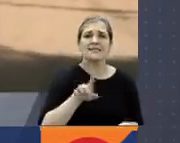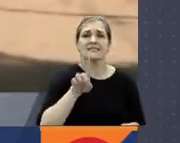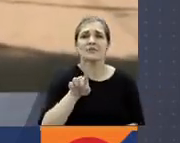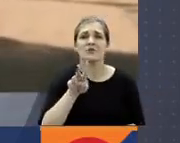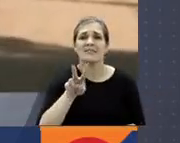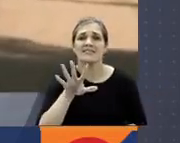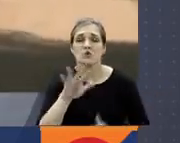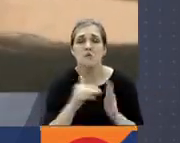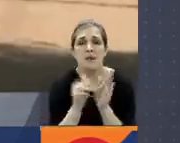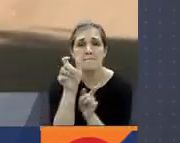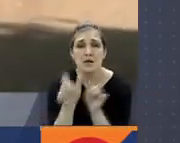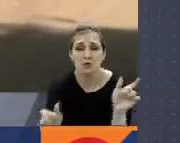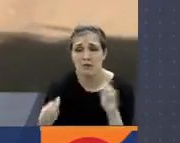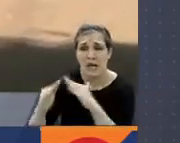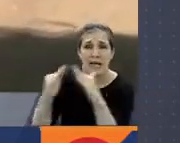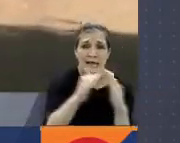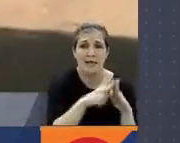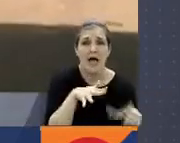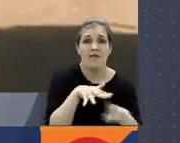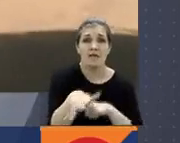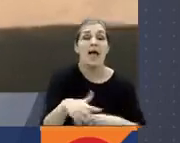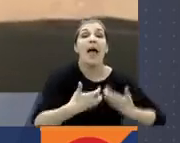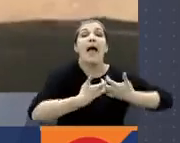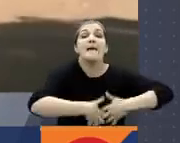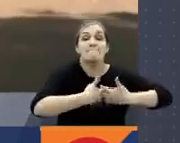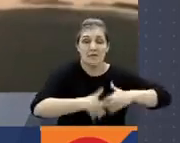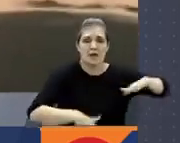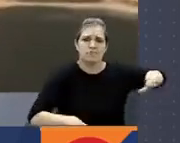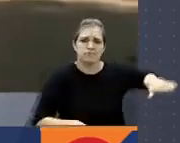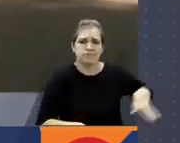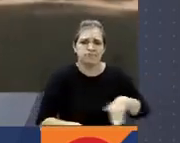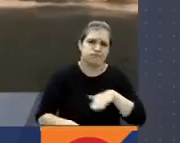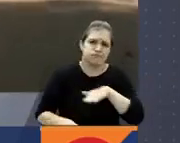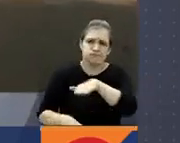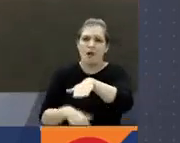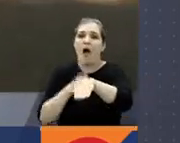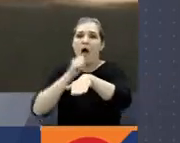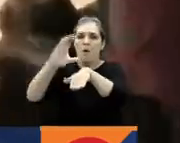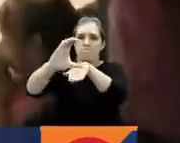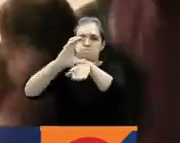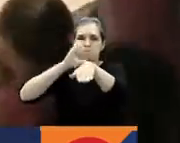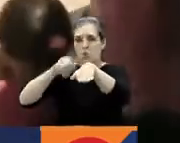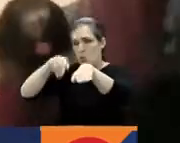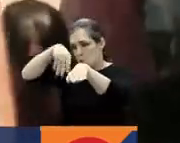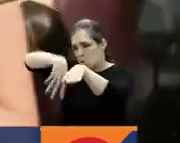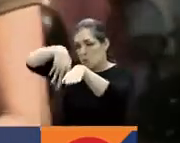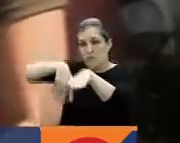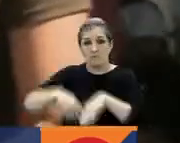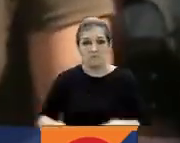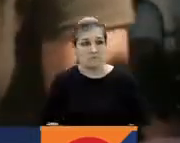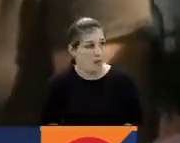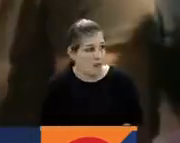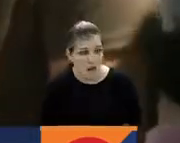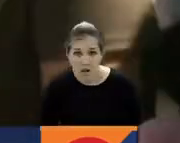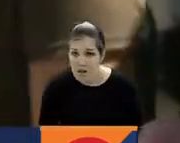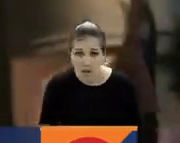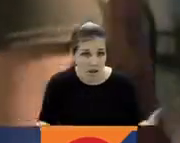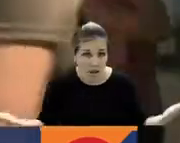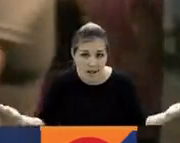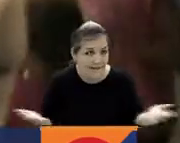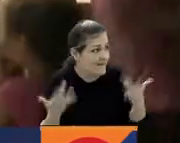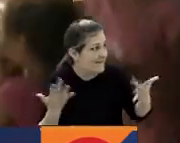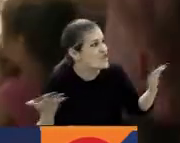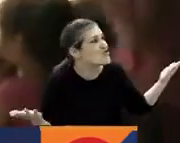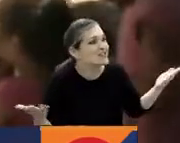usuarios. Aunque la empresa ha dispuesto de carro tanques hasta este sector, es la hora y aún no llega este preciado